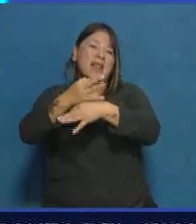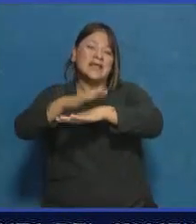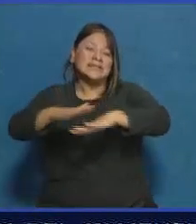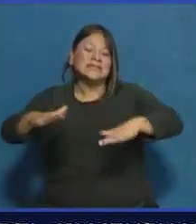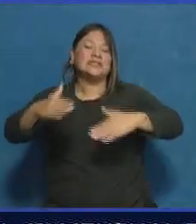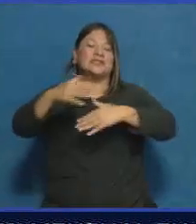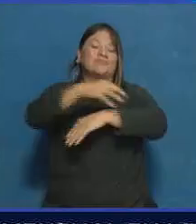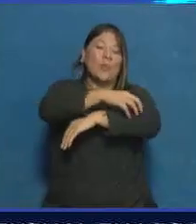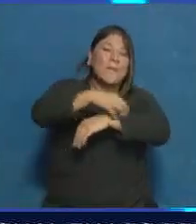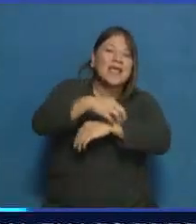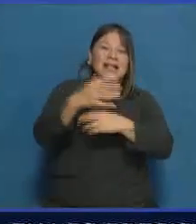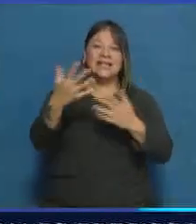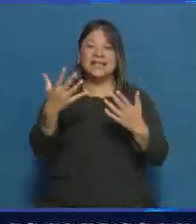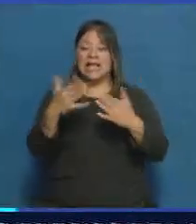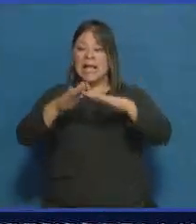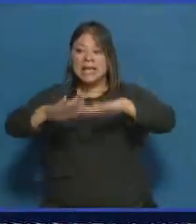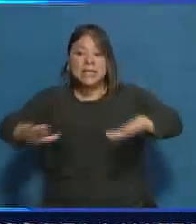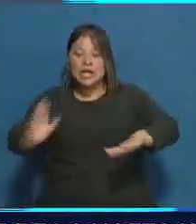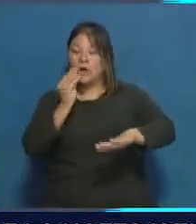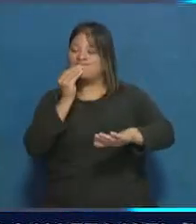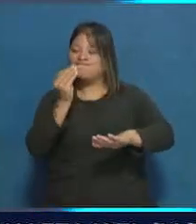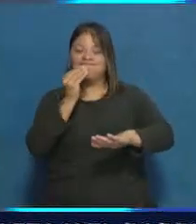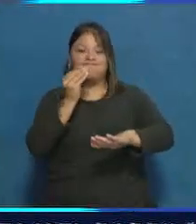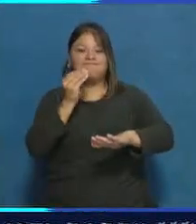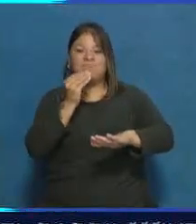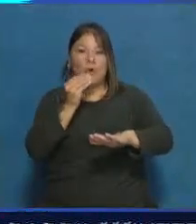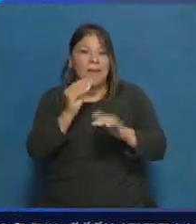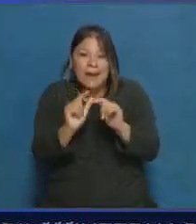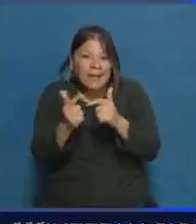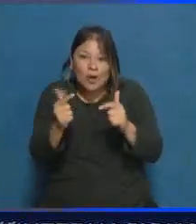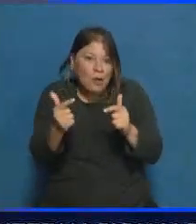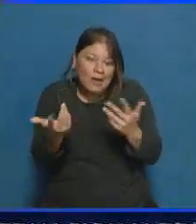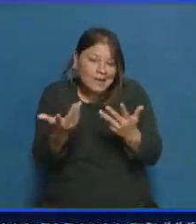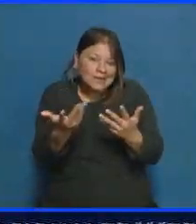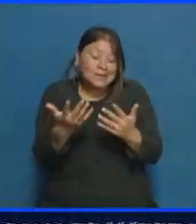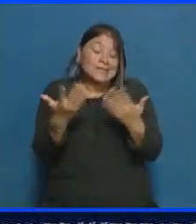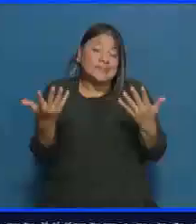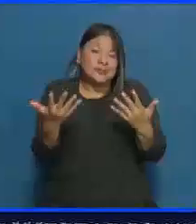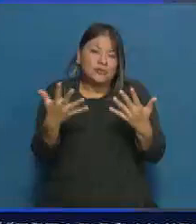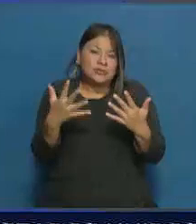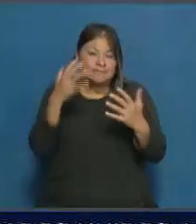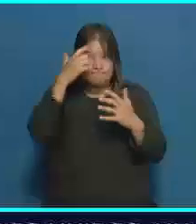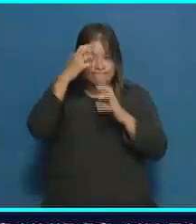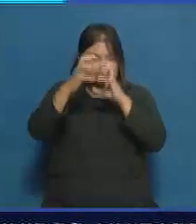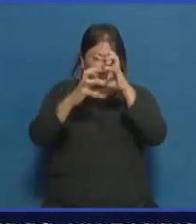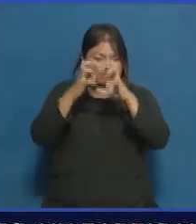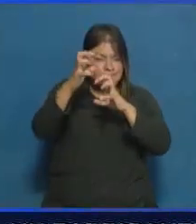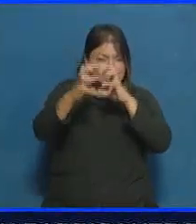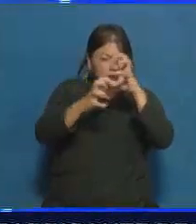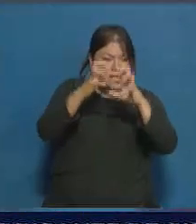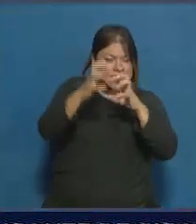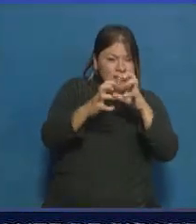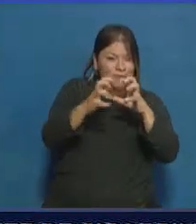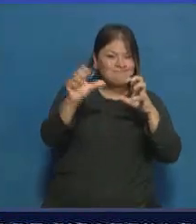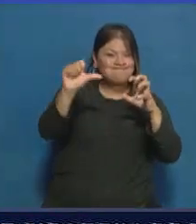Entonces, aquellos alumnos que no pueden satisfacer sus necesidades mínimas alimenticias no tienen el mismo desarrollo cognitivo que aquellos que sí lo pueden